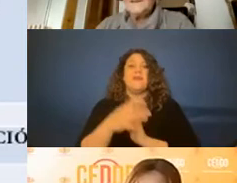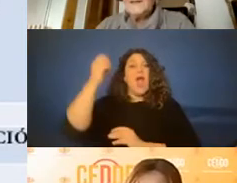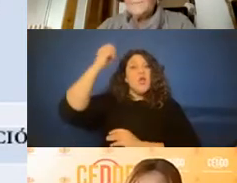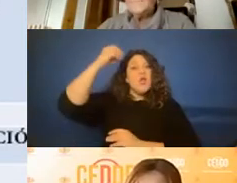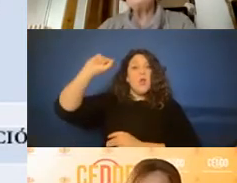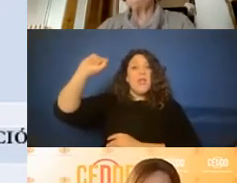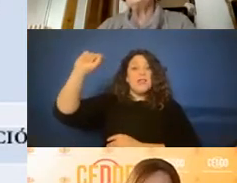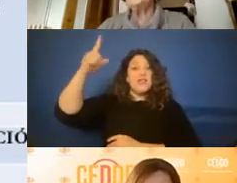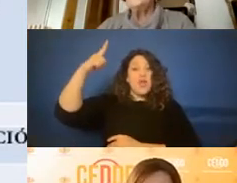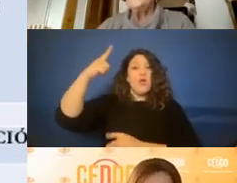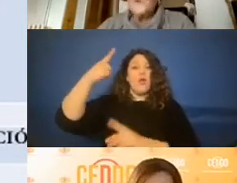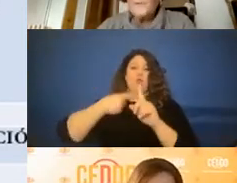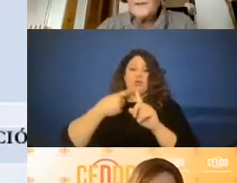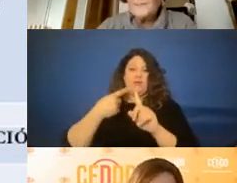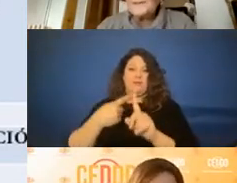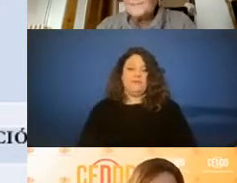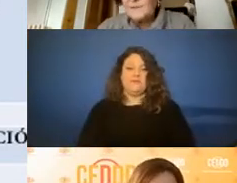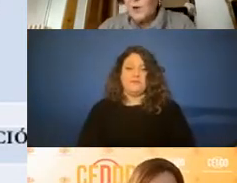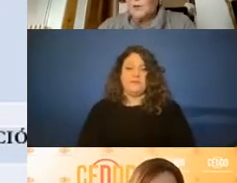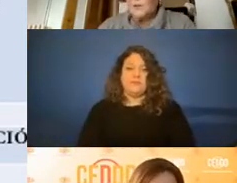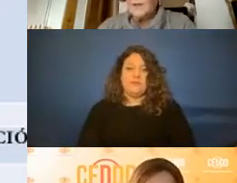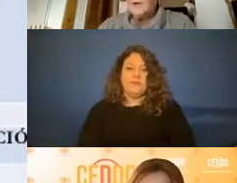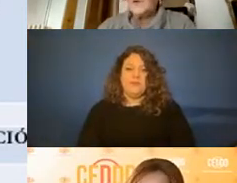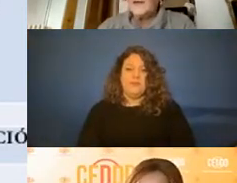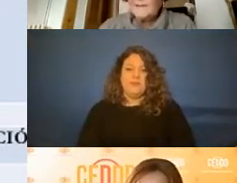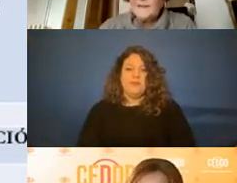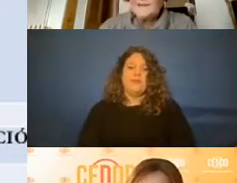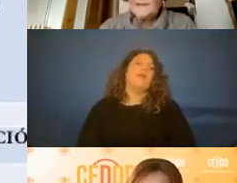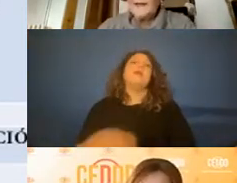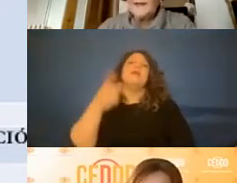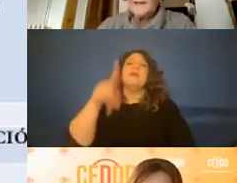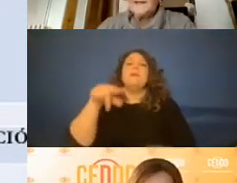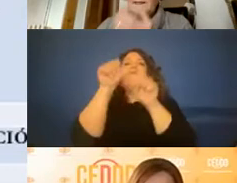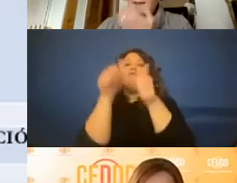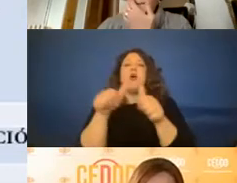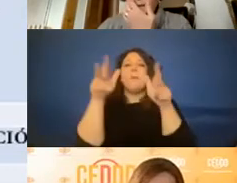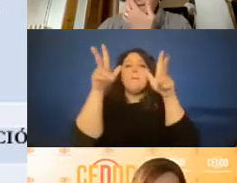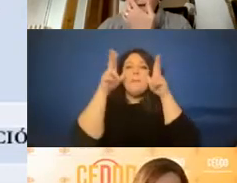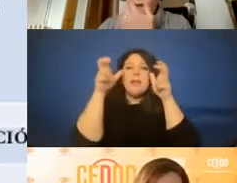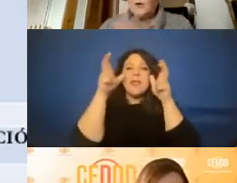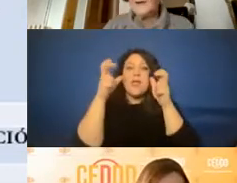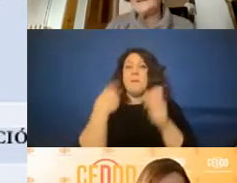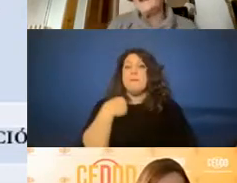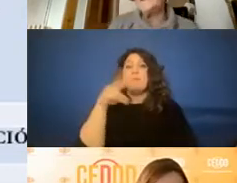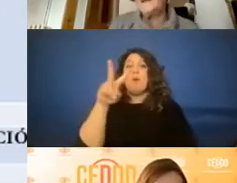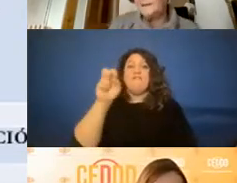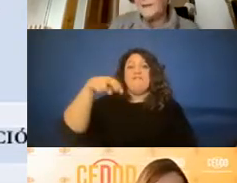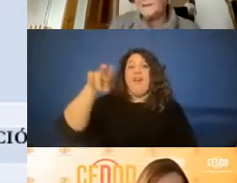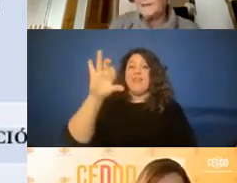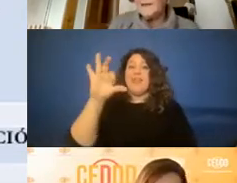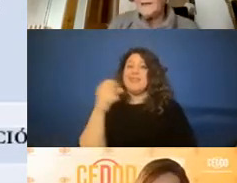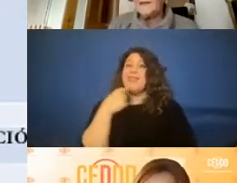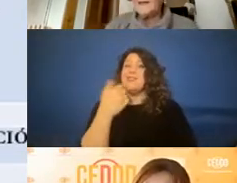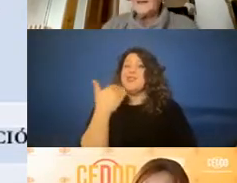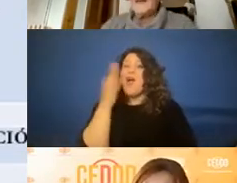tema de formas de percepción, lo que antes decía Vanessa, la globalidad y el